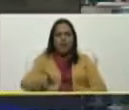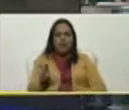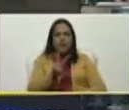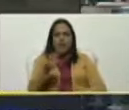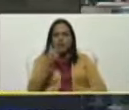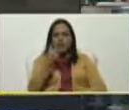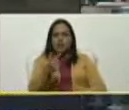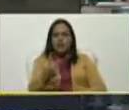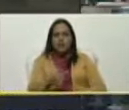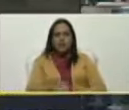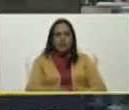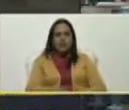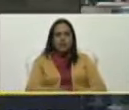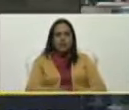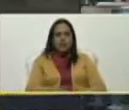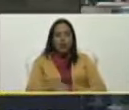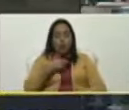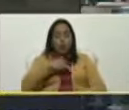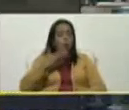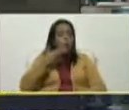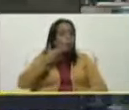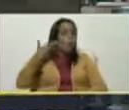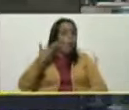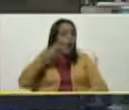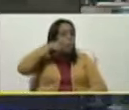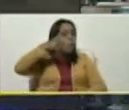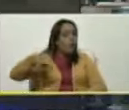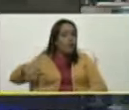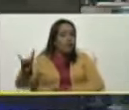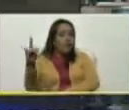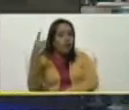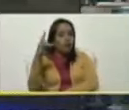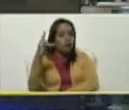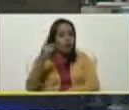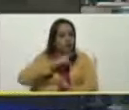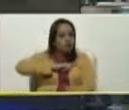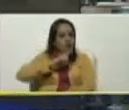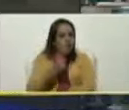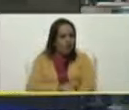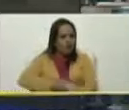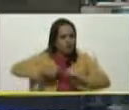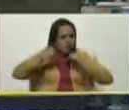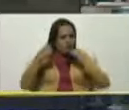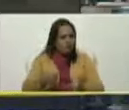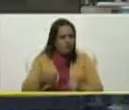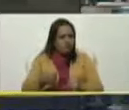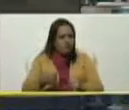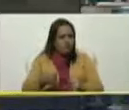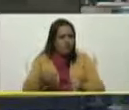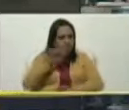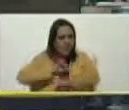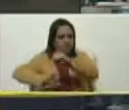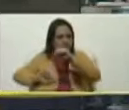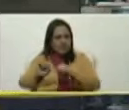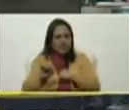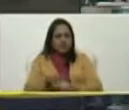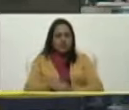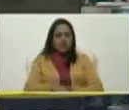sentamos orgullosos del pueblo boliviano, de su valentía, de su poder, de su